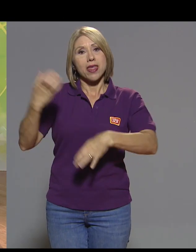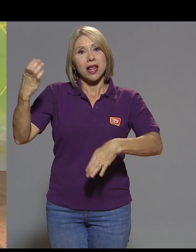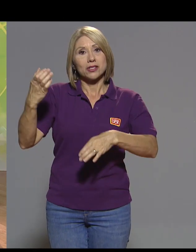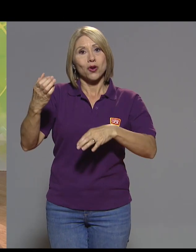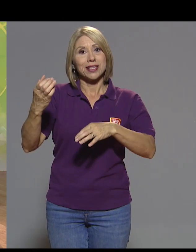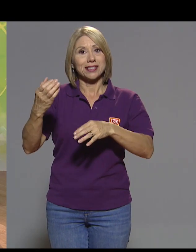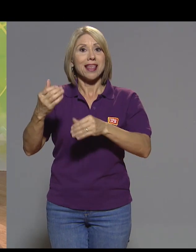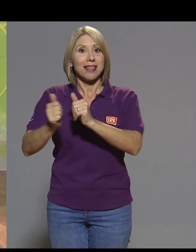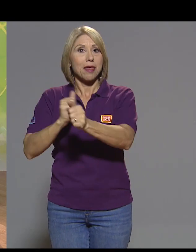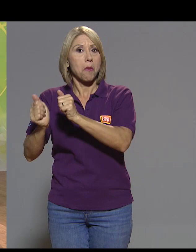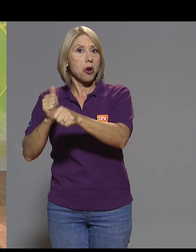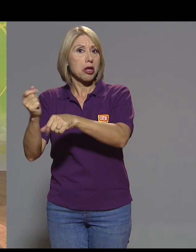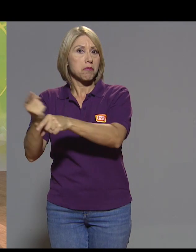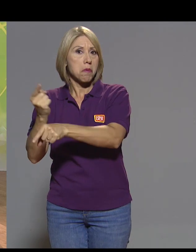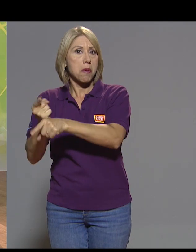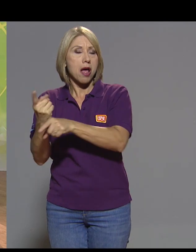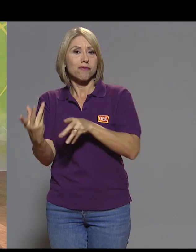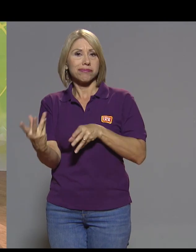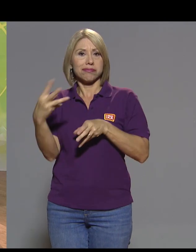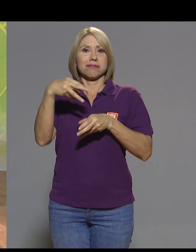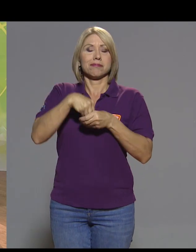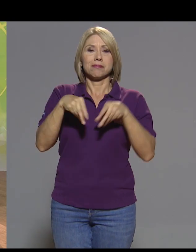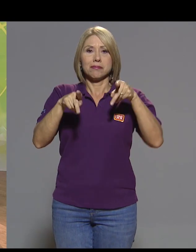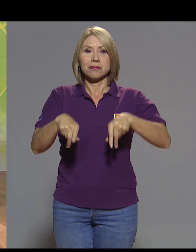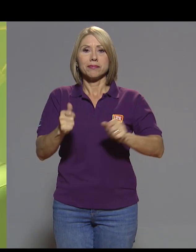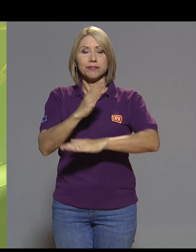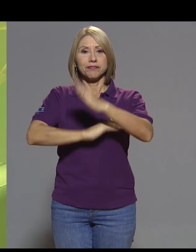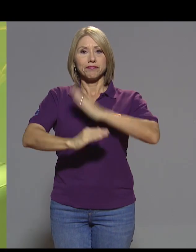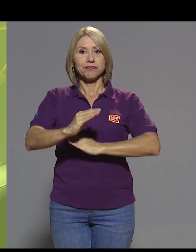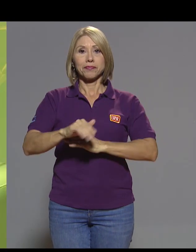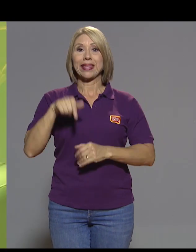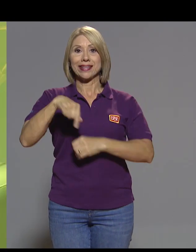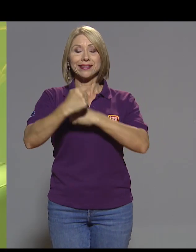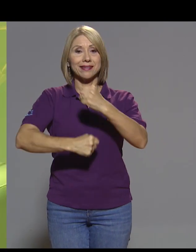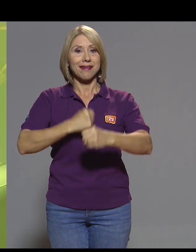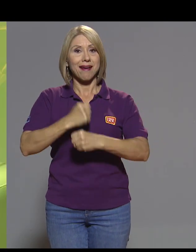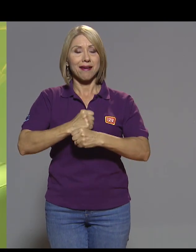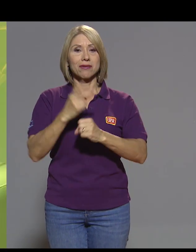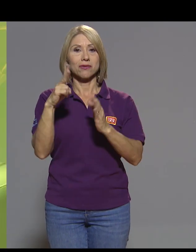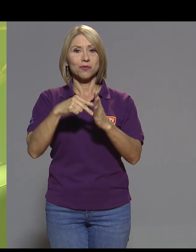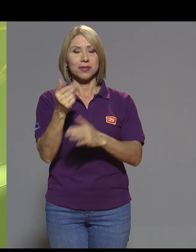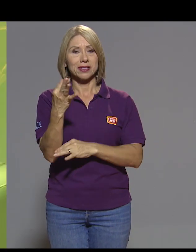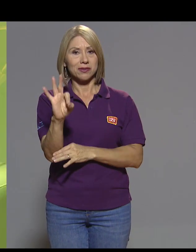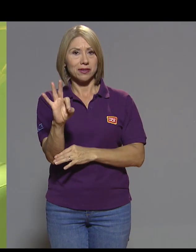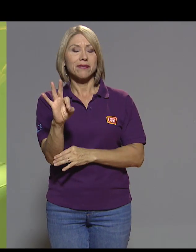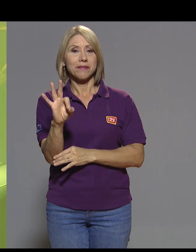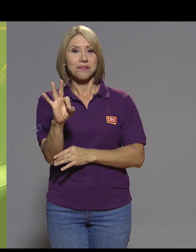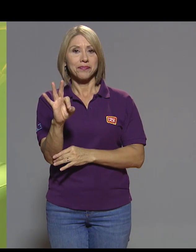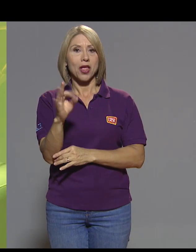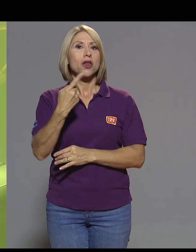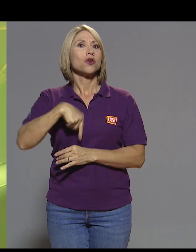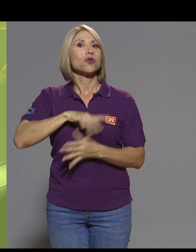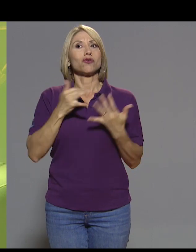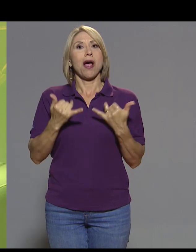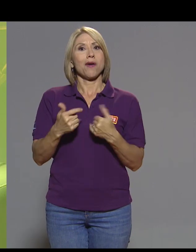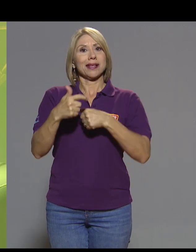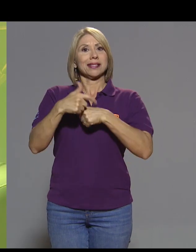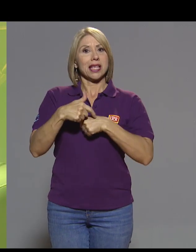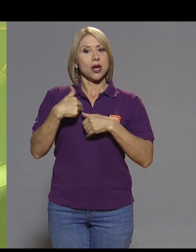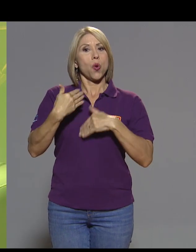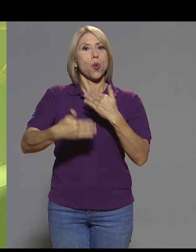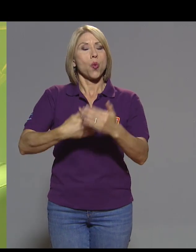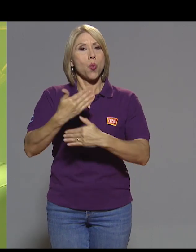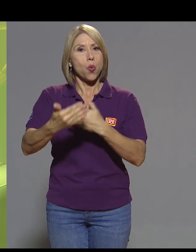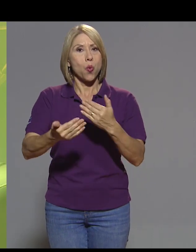y se incluye a personas con discapacidad este 2019 estamos dentro del ciclo paralímpico